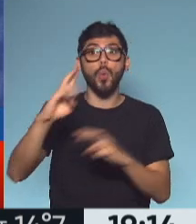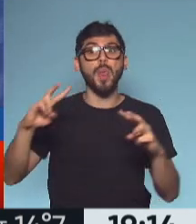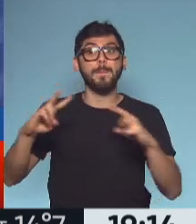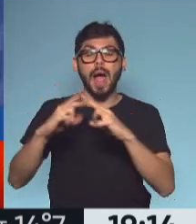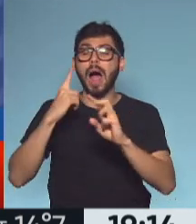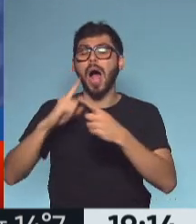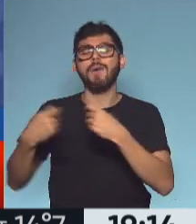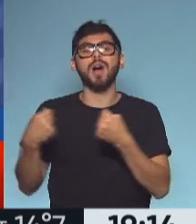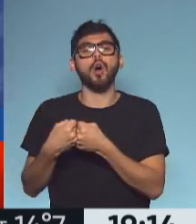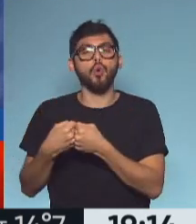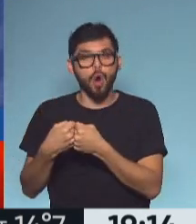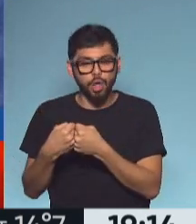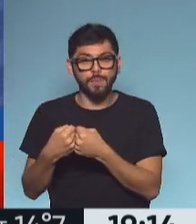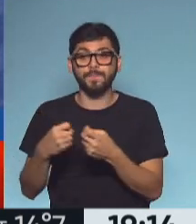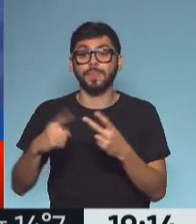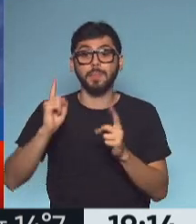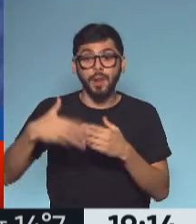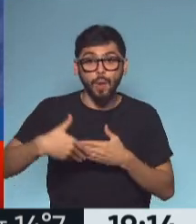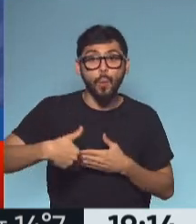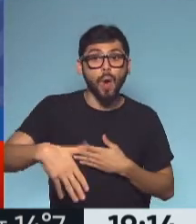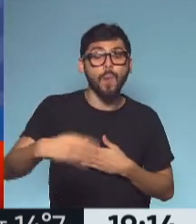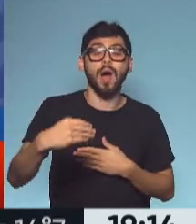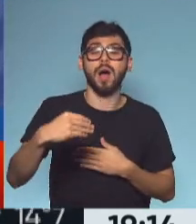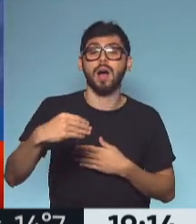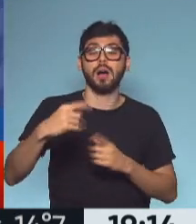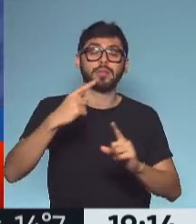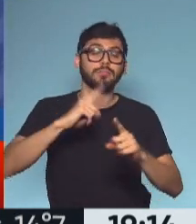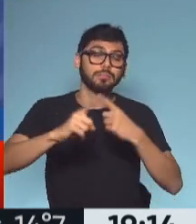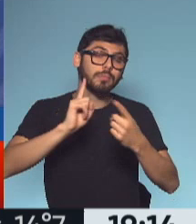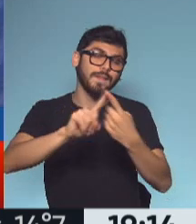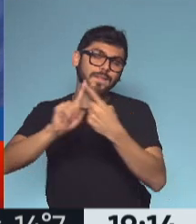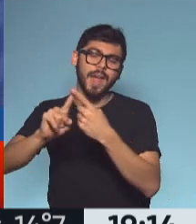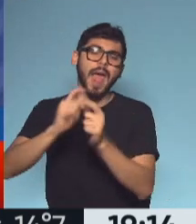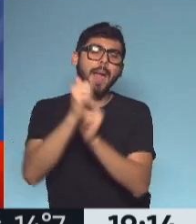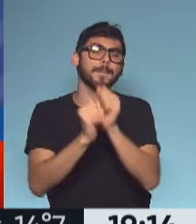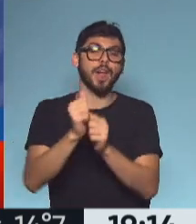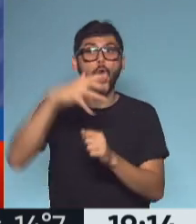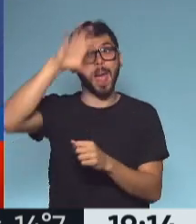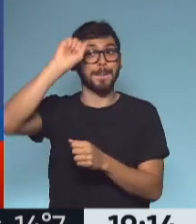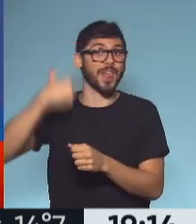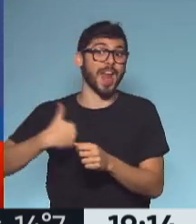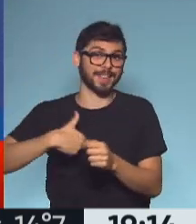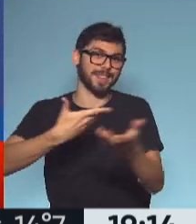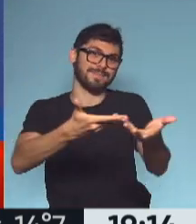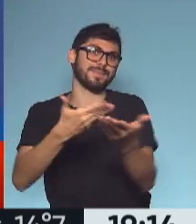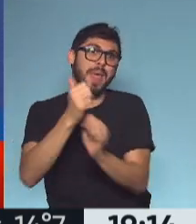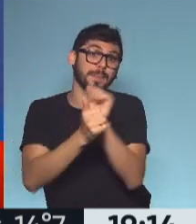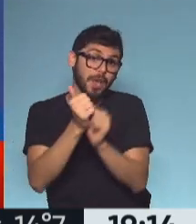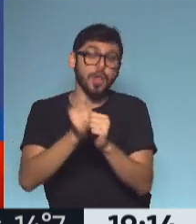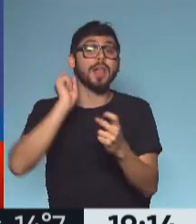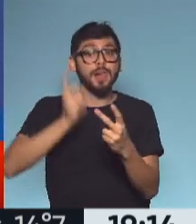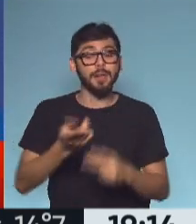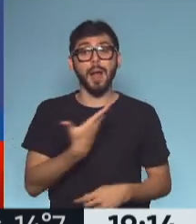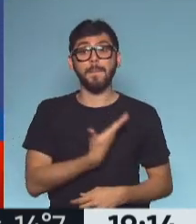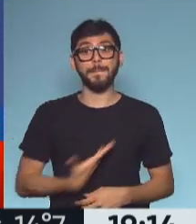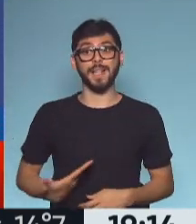y bueno, en las próximas horas también habrá encuentros con empresarios en la Embajada Argentina y por supuesto con el presidente